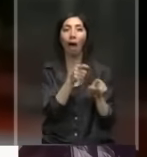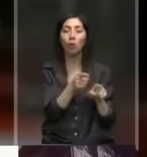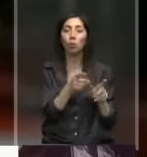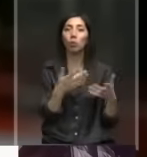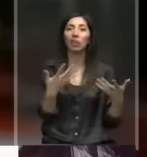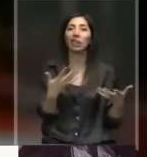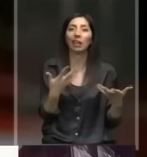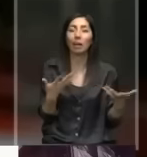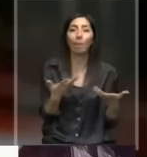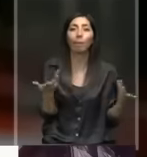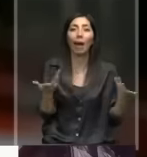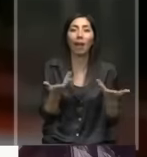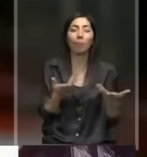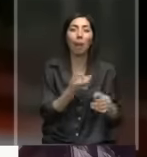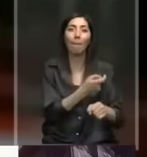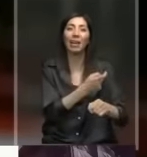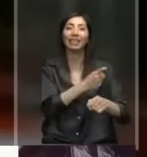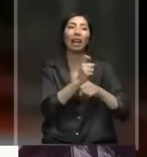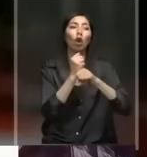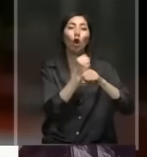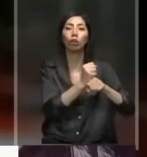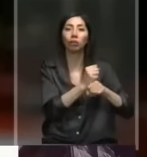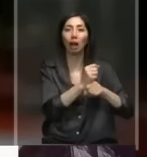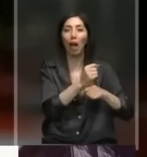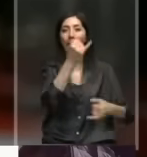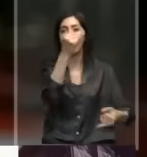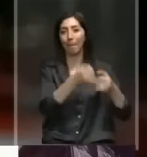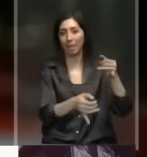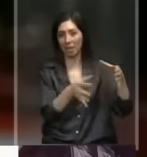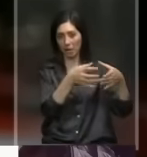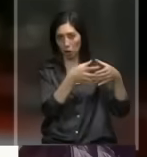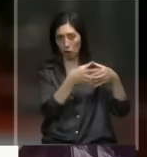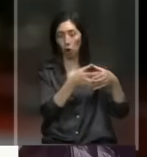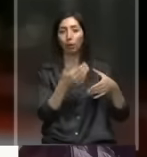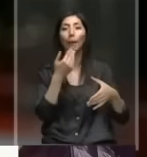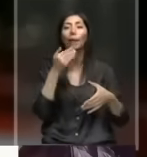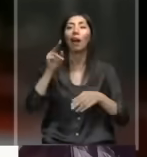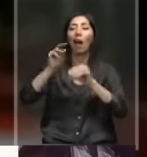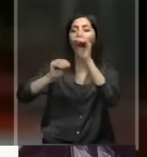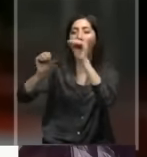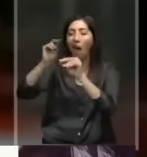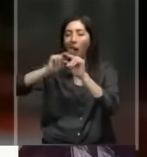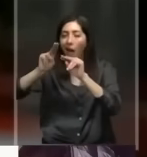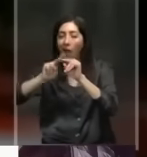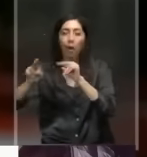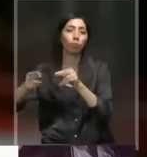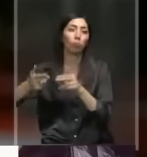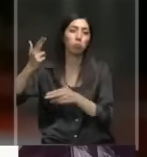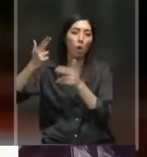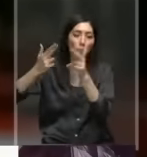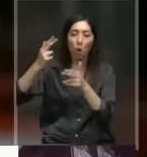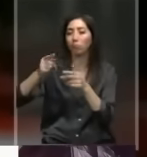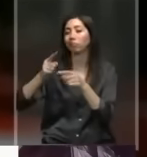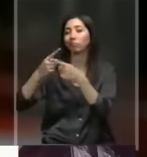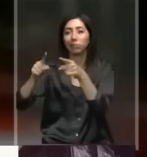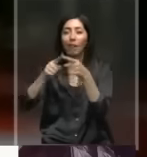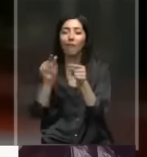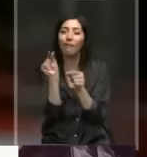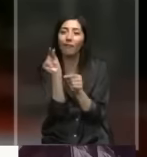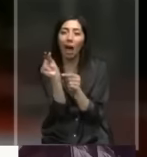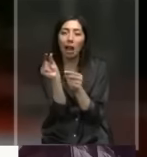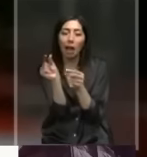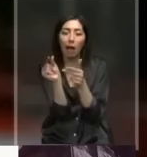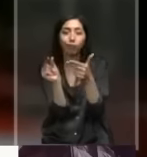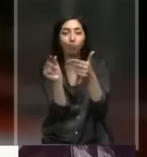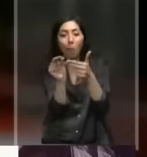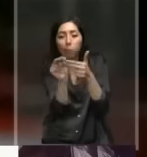herramientas para amedrentar a sus rivales. Y así también la fabricación de algunos elementos como, por ejemplo, balas y otros